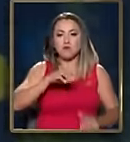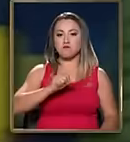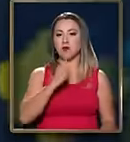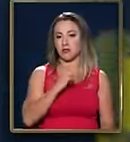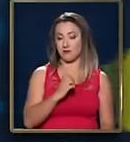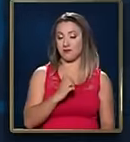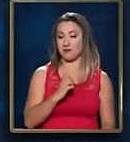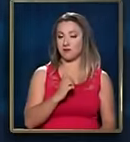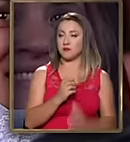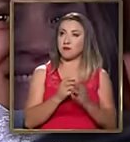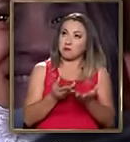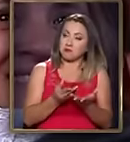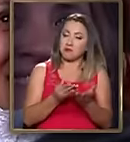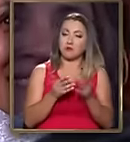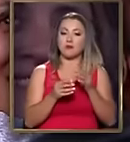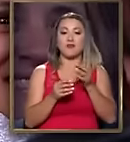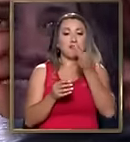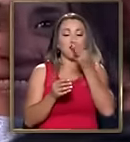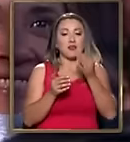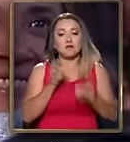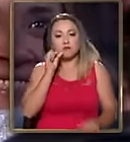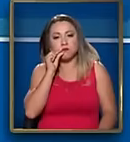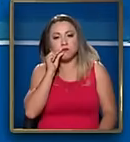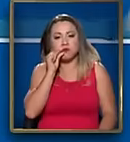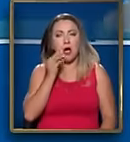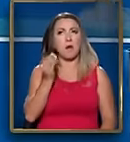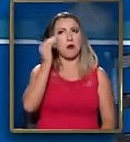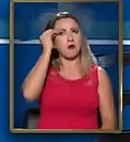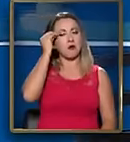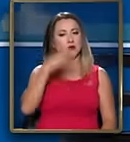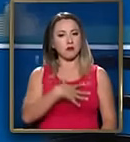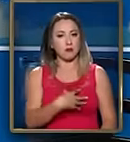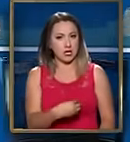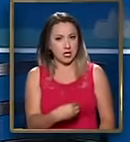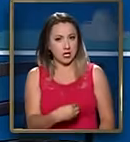Bueno, hablando de hierba, no sé por qué me acordé de mi hija.